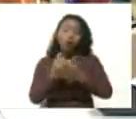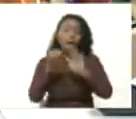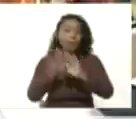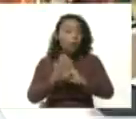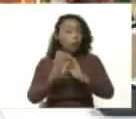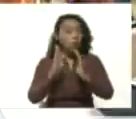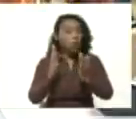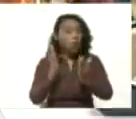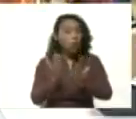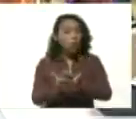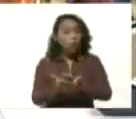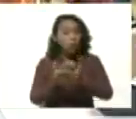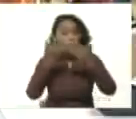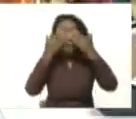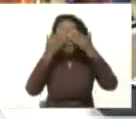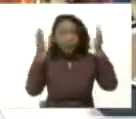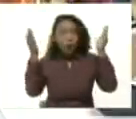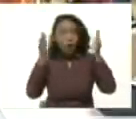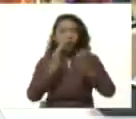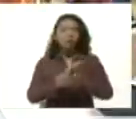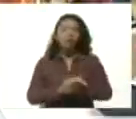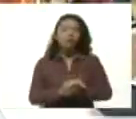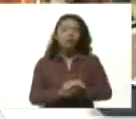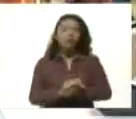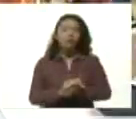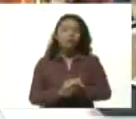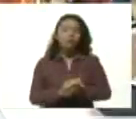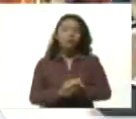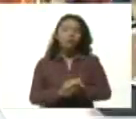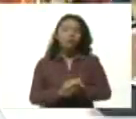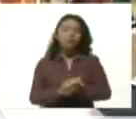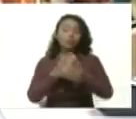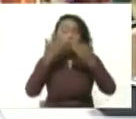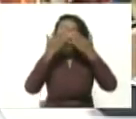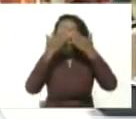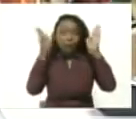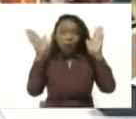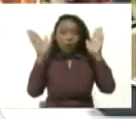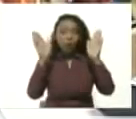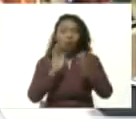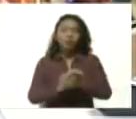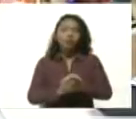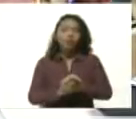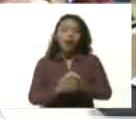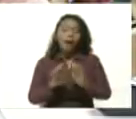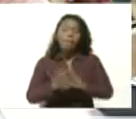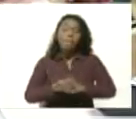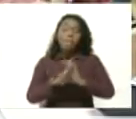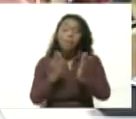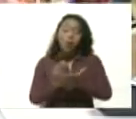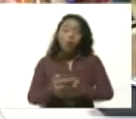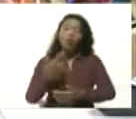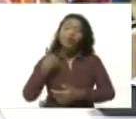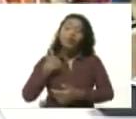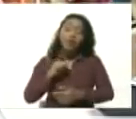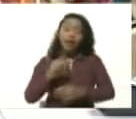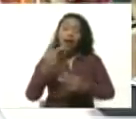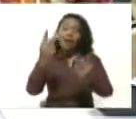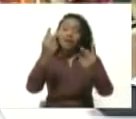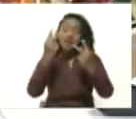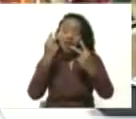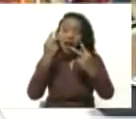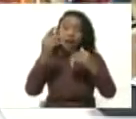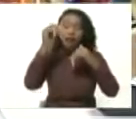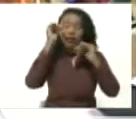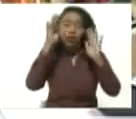mundo abra los ojos, abra los ojos, el mundo entero tiene que abrir, miren